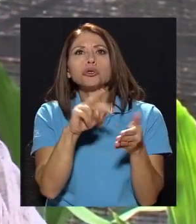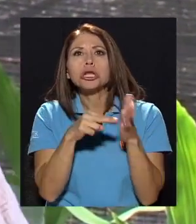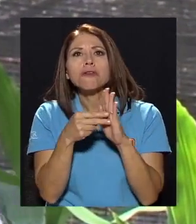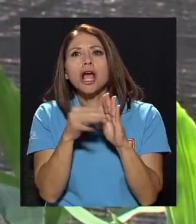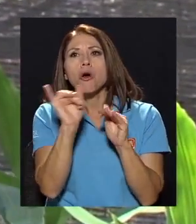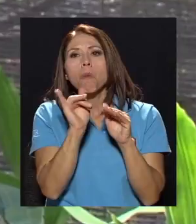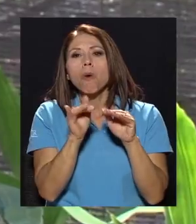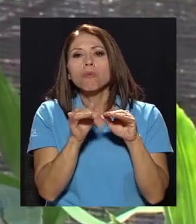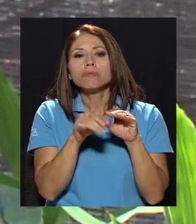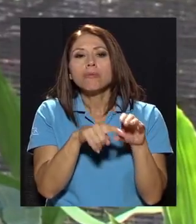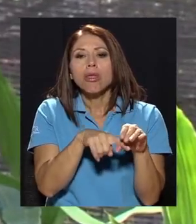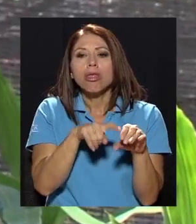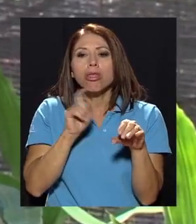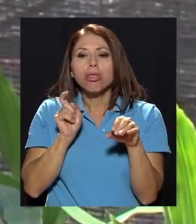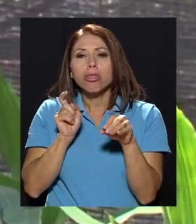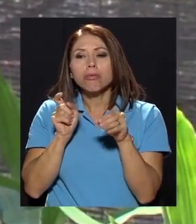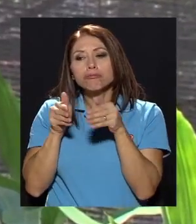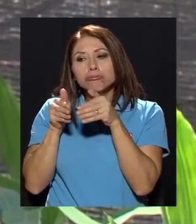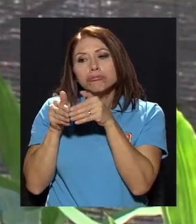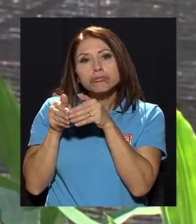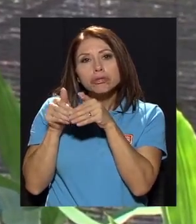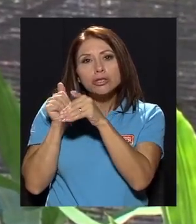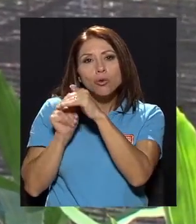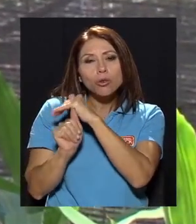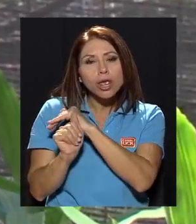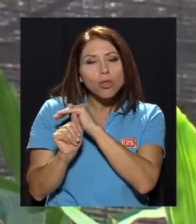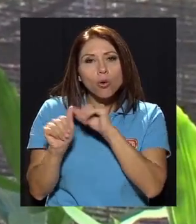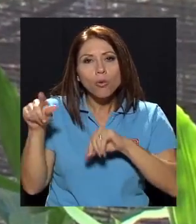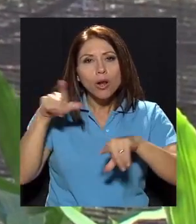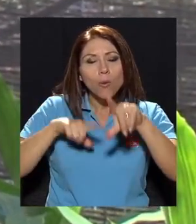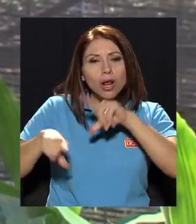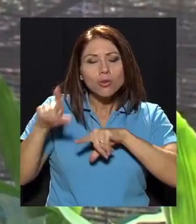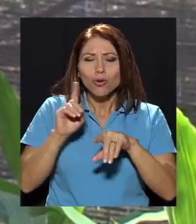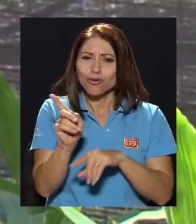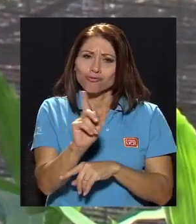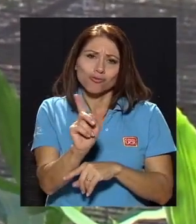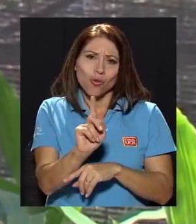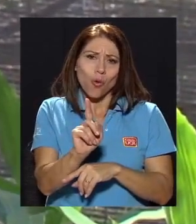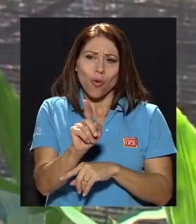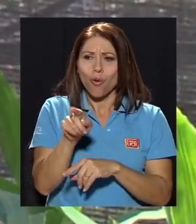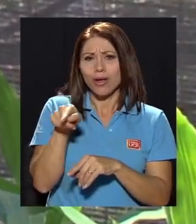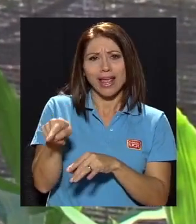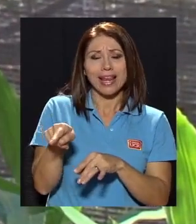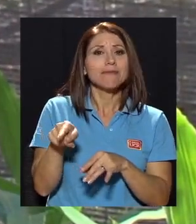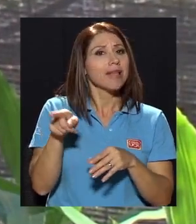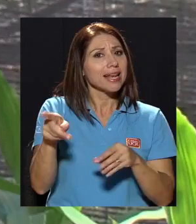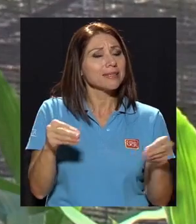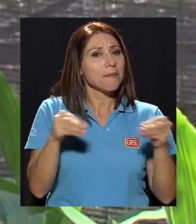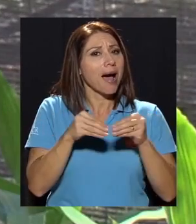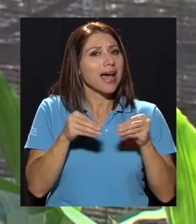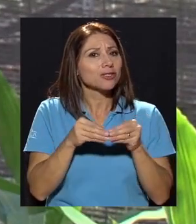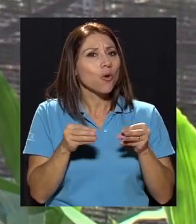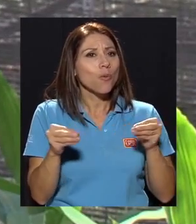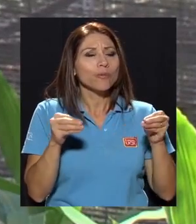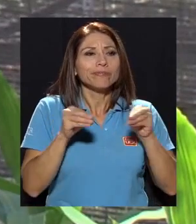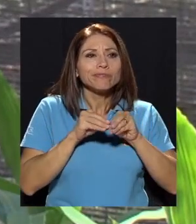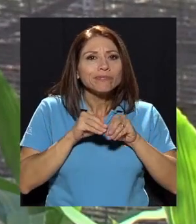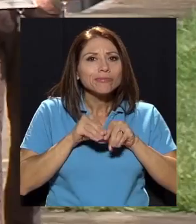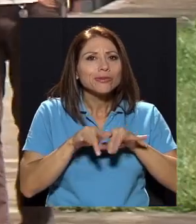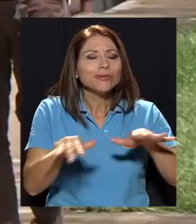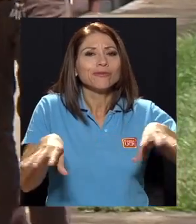ahí de la vida o en un laboratorio para volverse alguien, un átomo, sino que él es más molécula, más